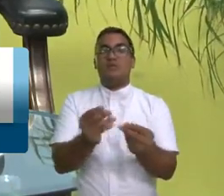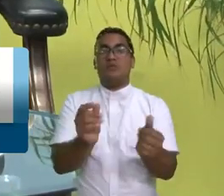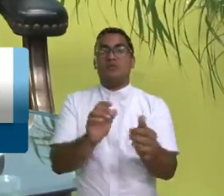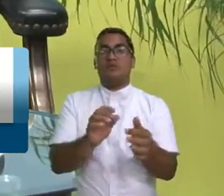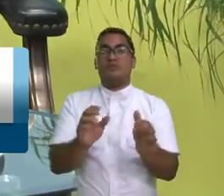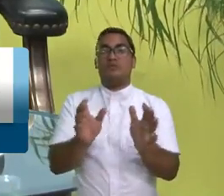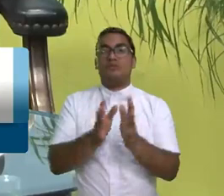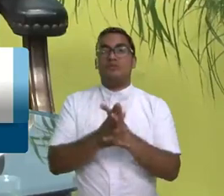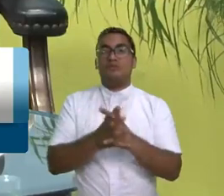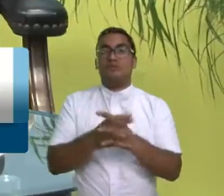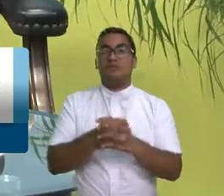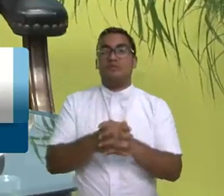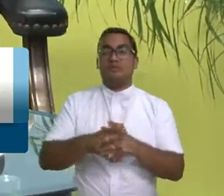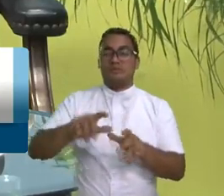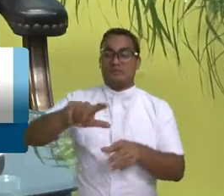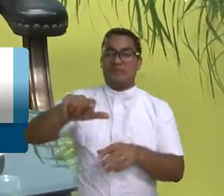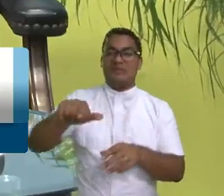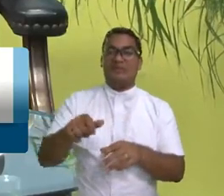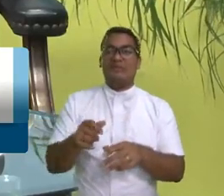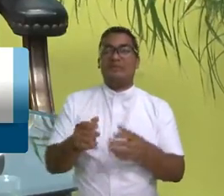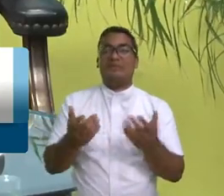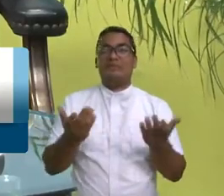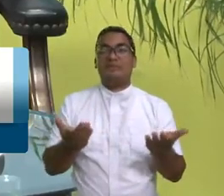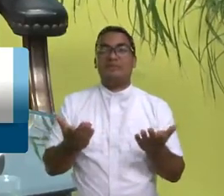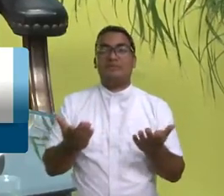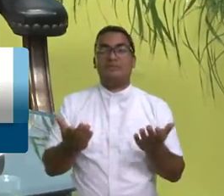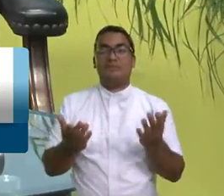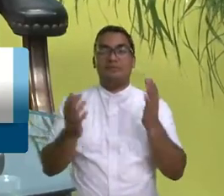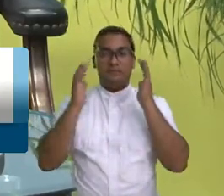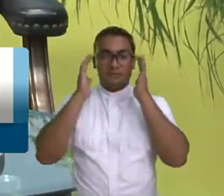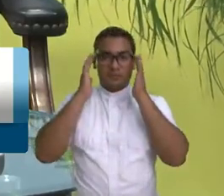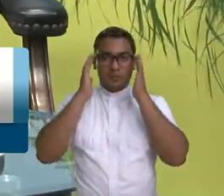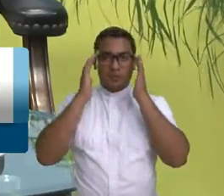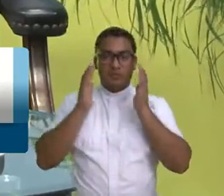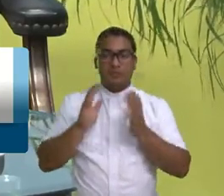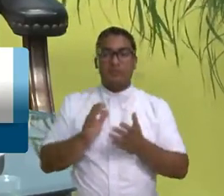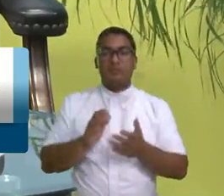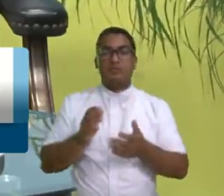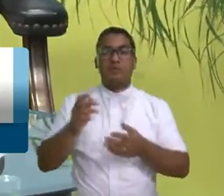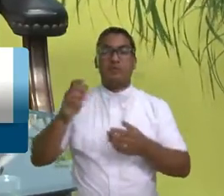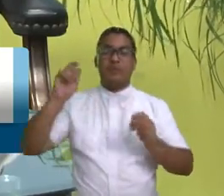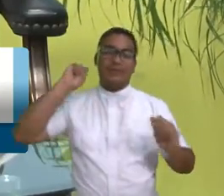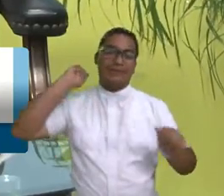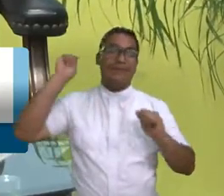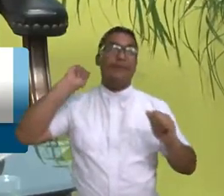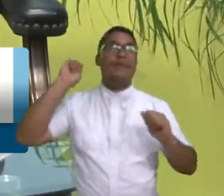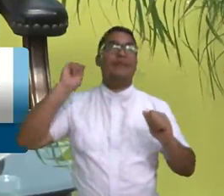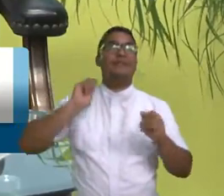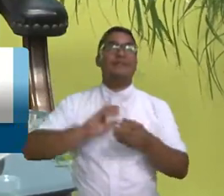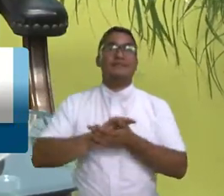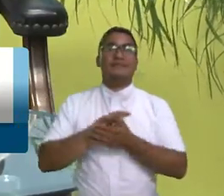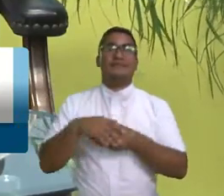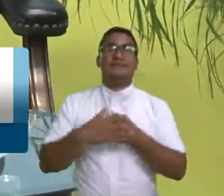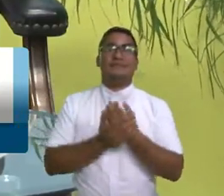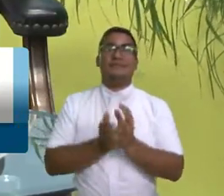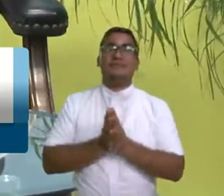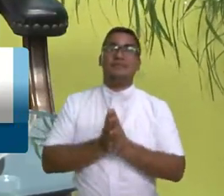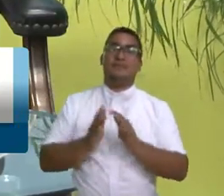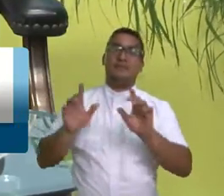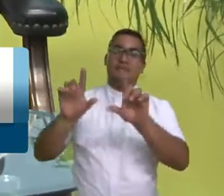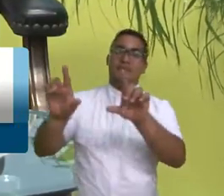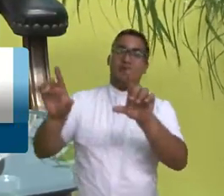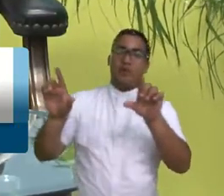la llave con un pañito limpio para no volvernos a contaminar y nos secamos. Hay lugares donde hay posibilidad, vamos a